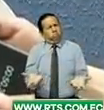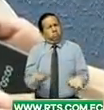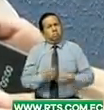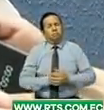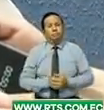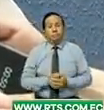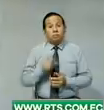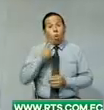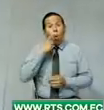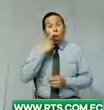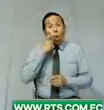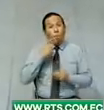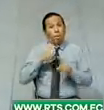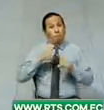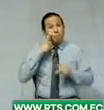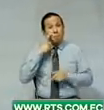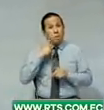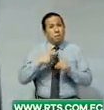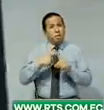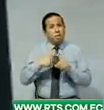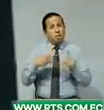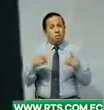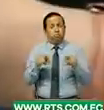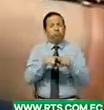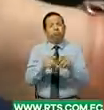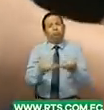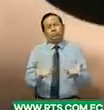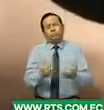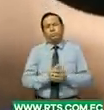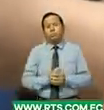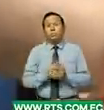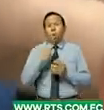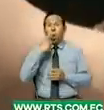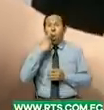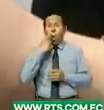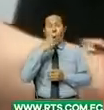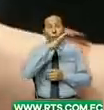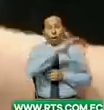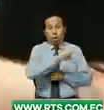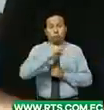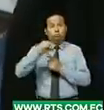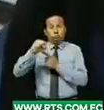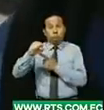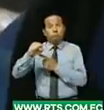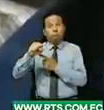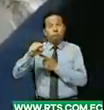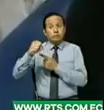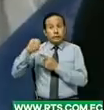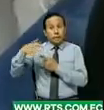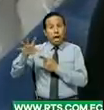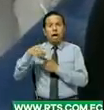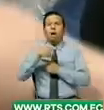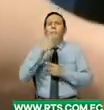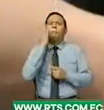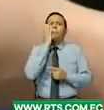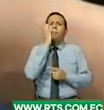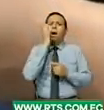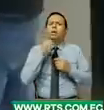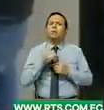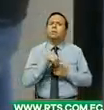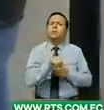del padrastro. Después de la detención del padrastro, la madre de la niña continuó realizando el mismo tipo de actos con su